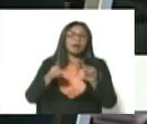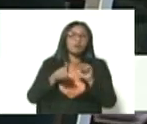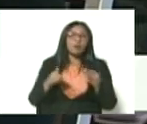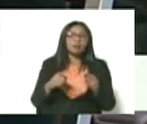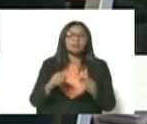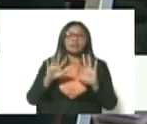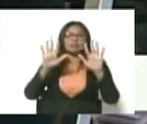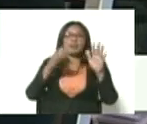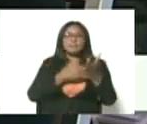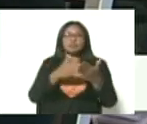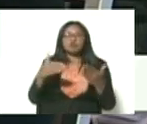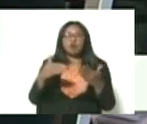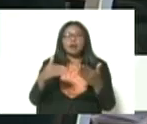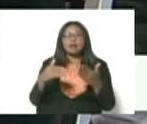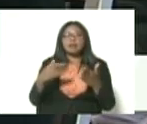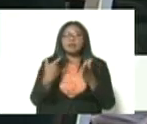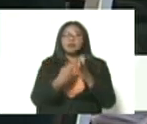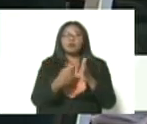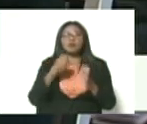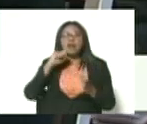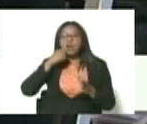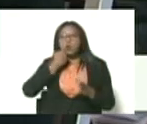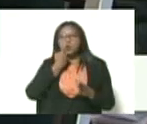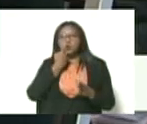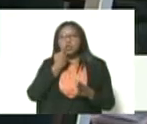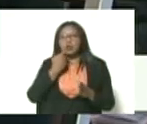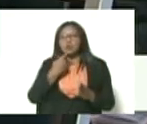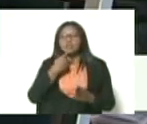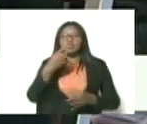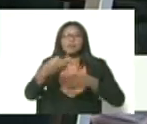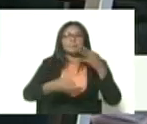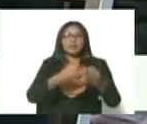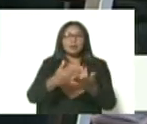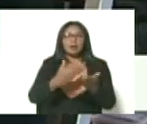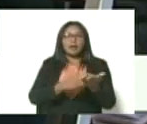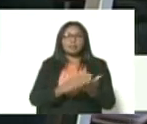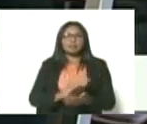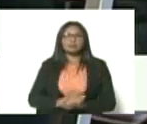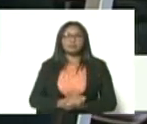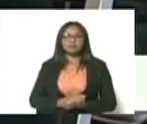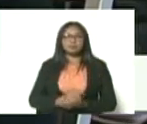10 millones de vacunas rusas a las que ha hecho referencia anteriormente. También le quisiera